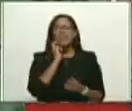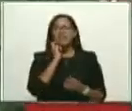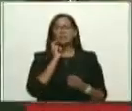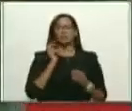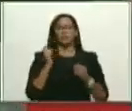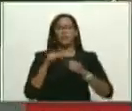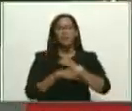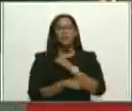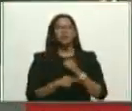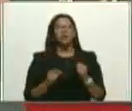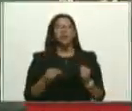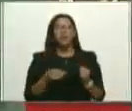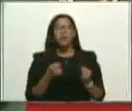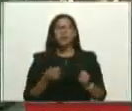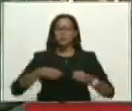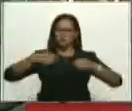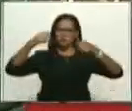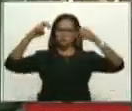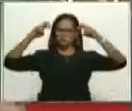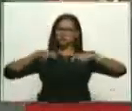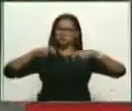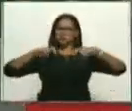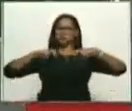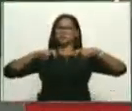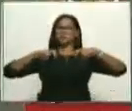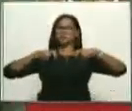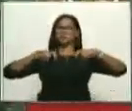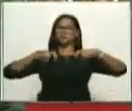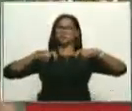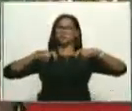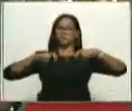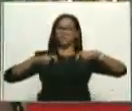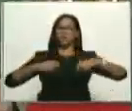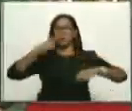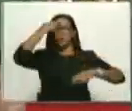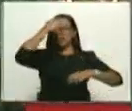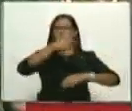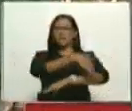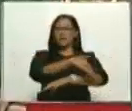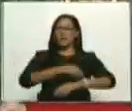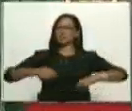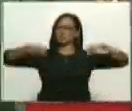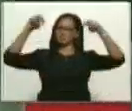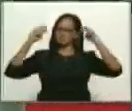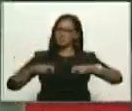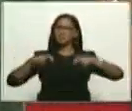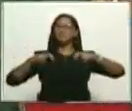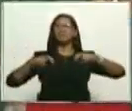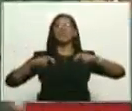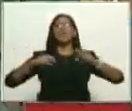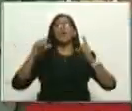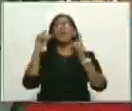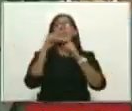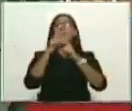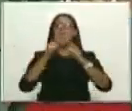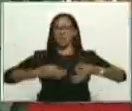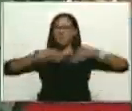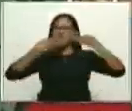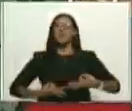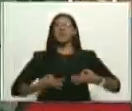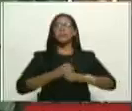neofascistas. Uno se les planta seriamente. Uno se les planta con el pueblo en la calle. Uno se los planta con la palabra firme y